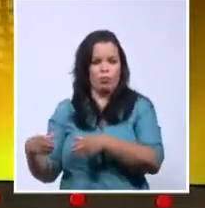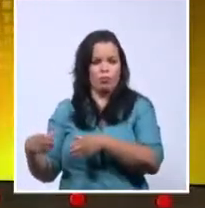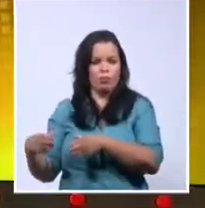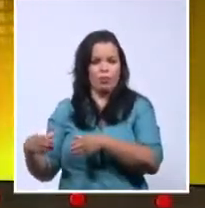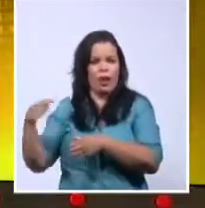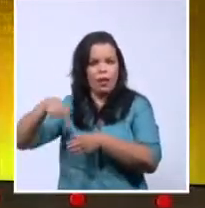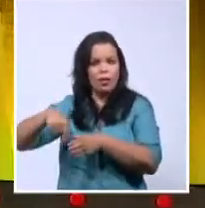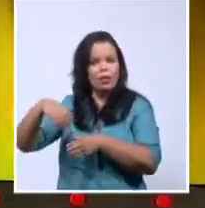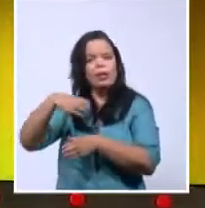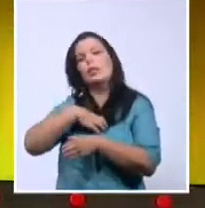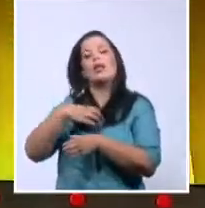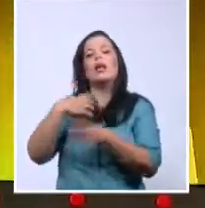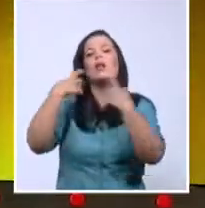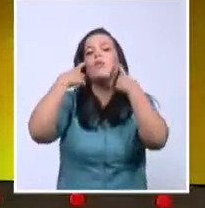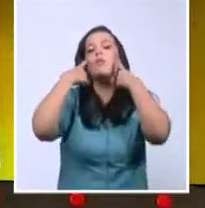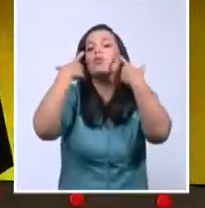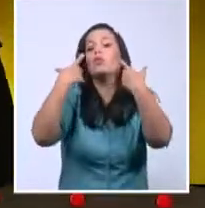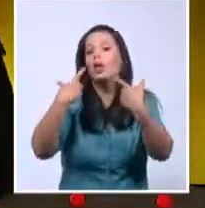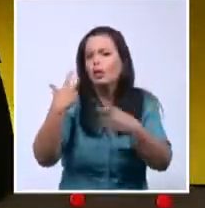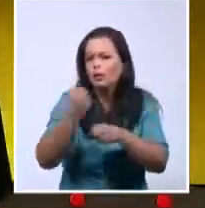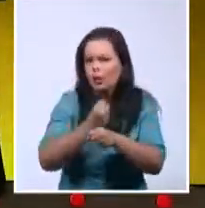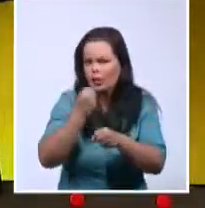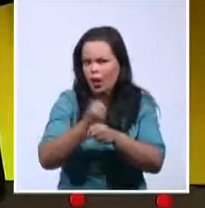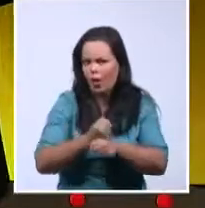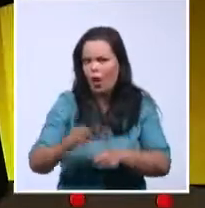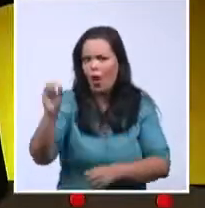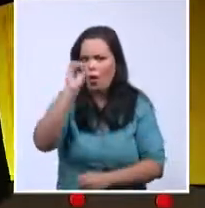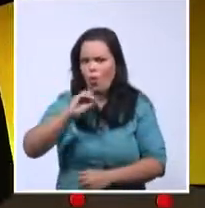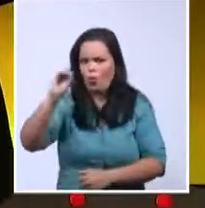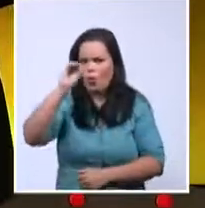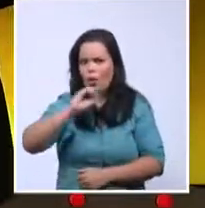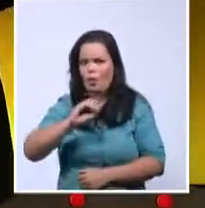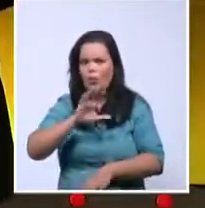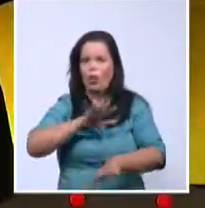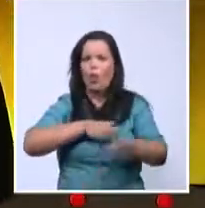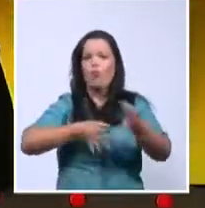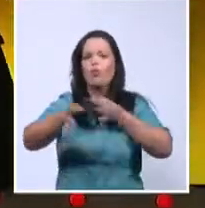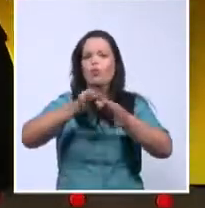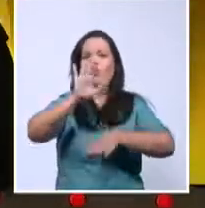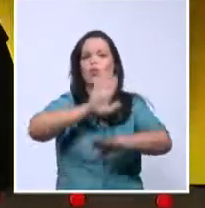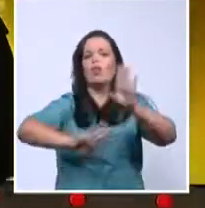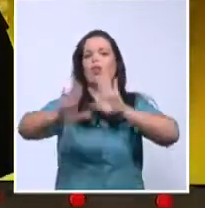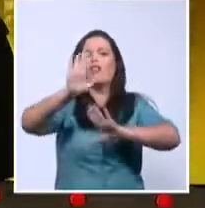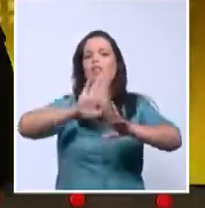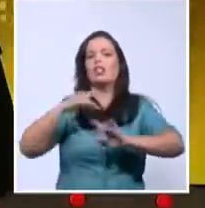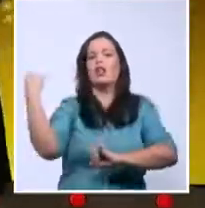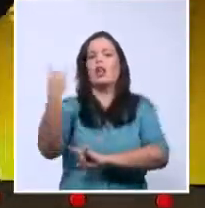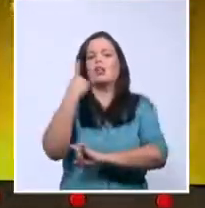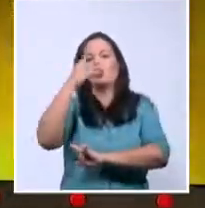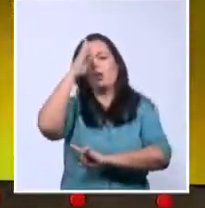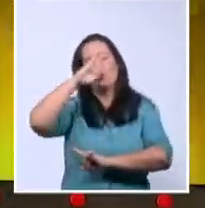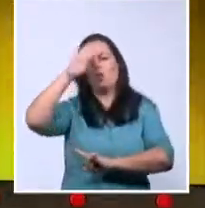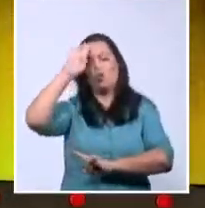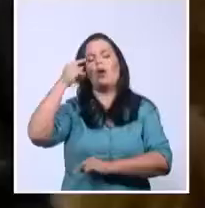papel importante en el ordenamiento de la sociedad. También se ha pronunciado la Unión Nacional de Juristas de Cuba a través de su presidente.